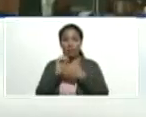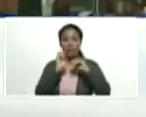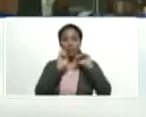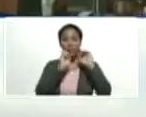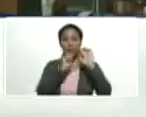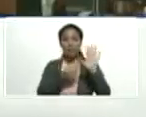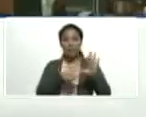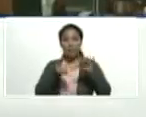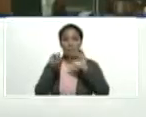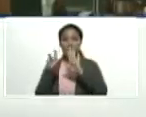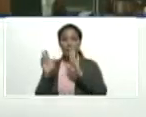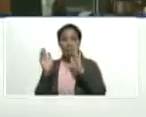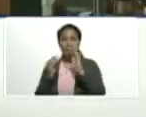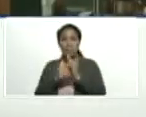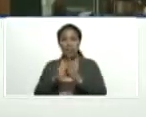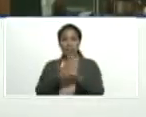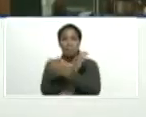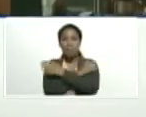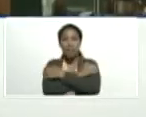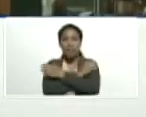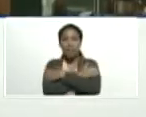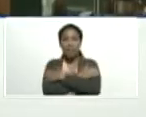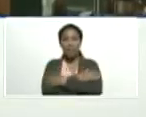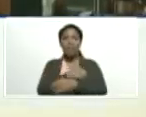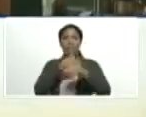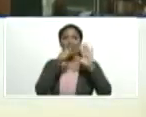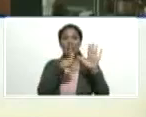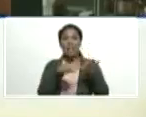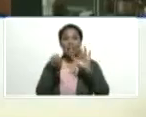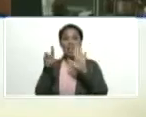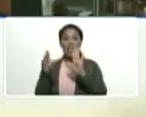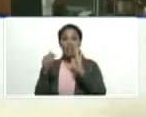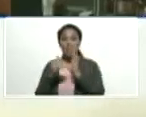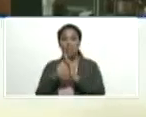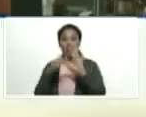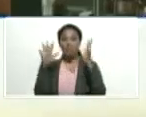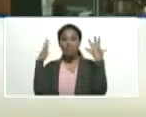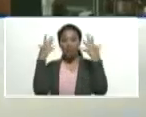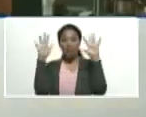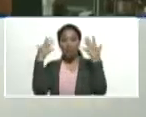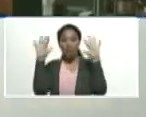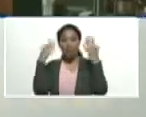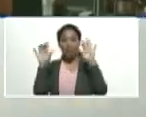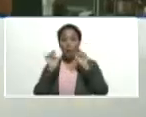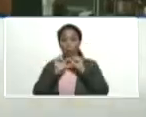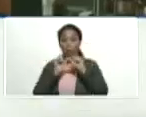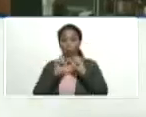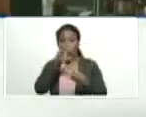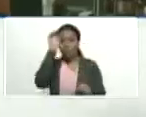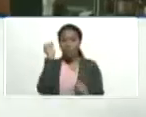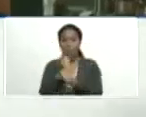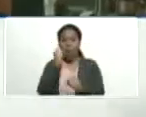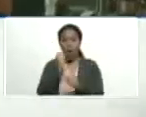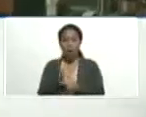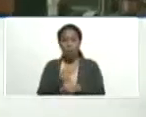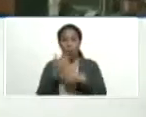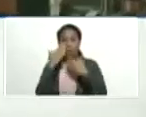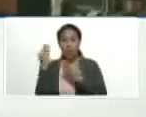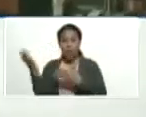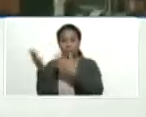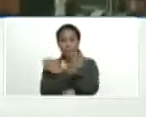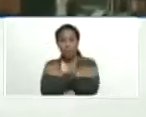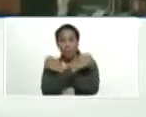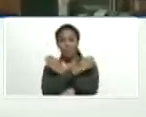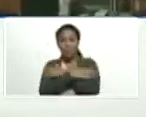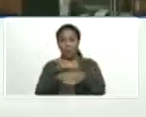67.000 abrazos, 67.000 aplausos. A seguir adelante. Felicidades. A